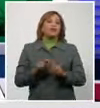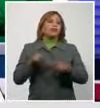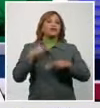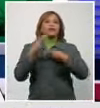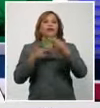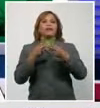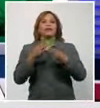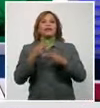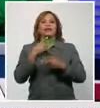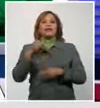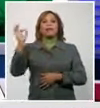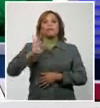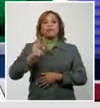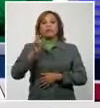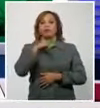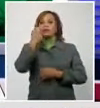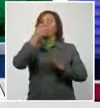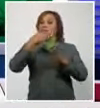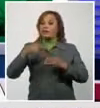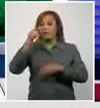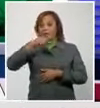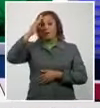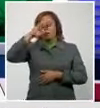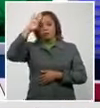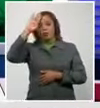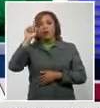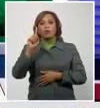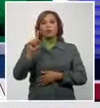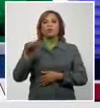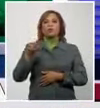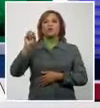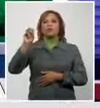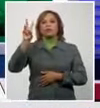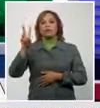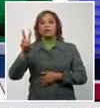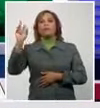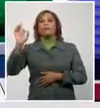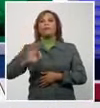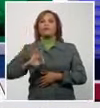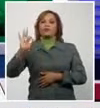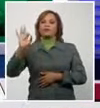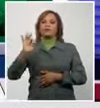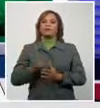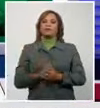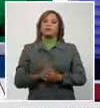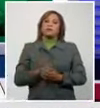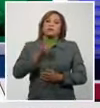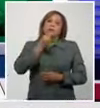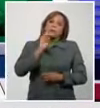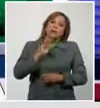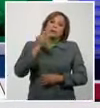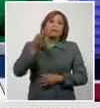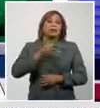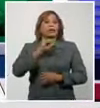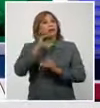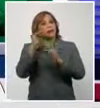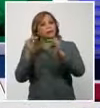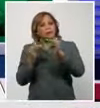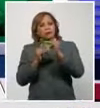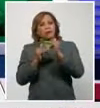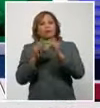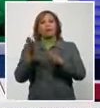en Cuba hoy sea de 1,02%, que pudiéramos decir que es menor que la